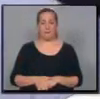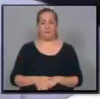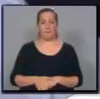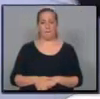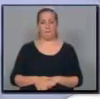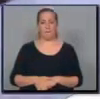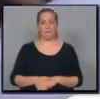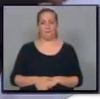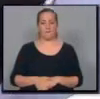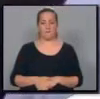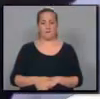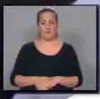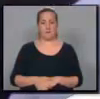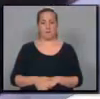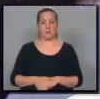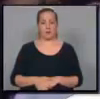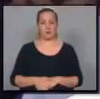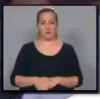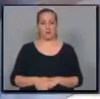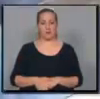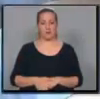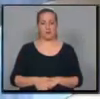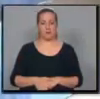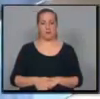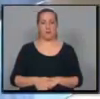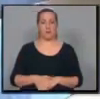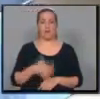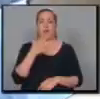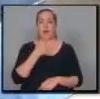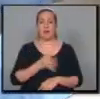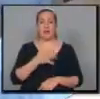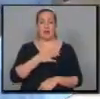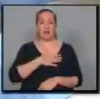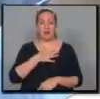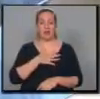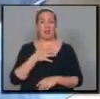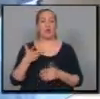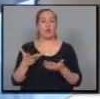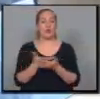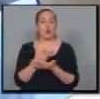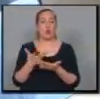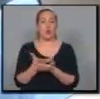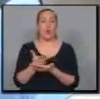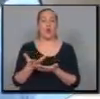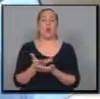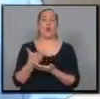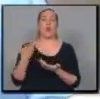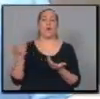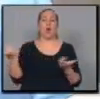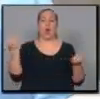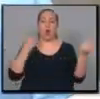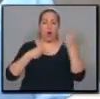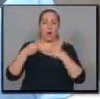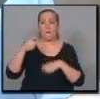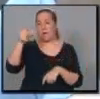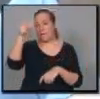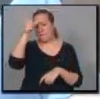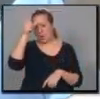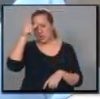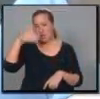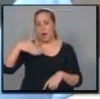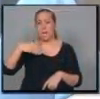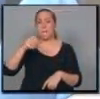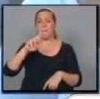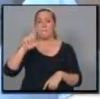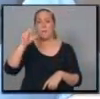Escuchamos a Mayra Mendoza. La verdad que lamentable, hemos sufrido golpes por parte de la policía de Morales, por parte de la